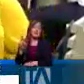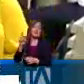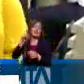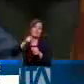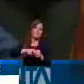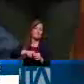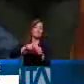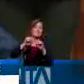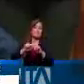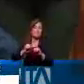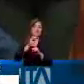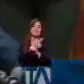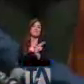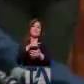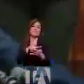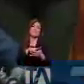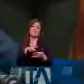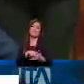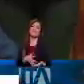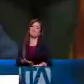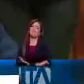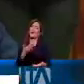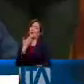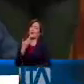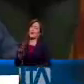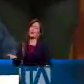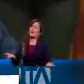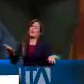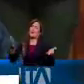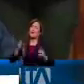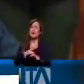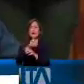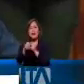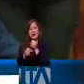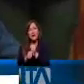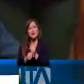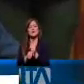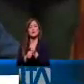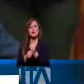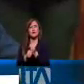la universidad. ¿Cómo puede ser posible que cada año